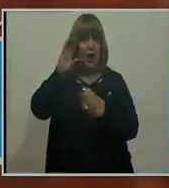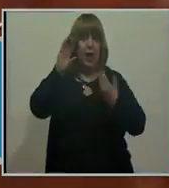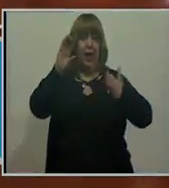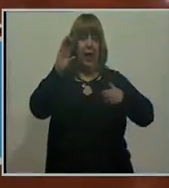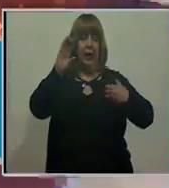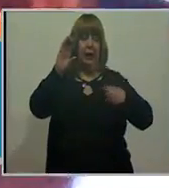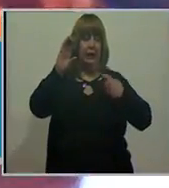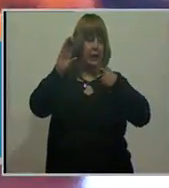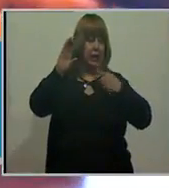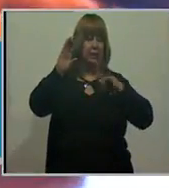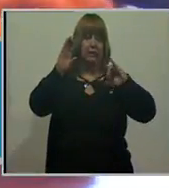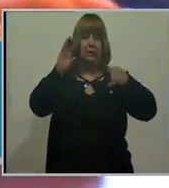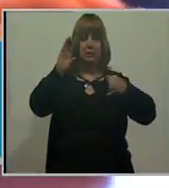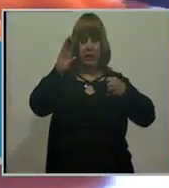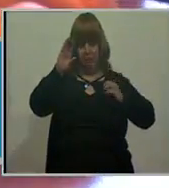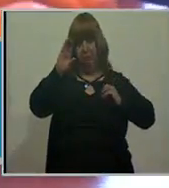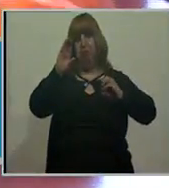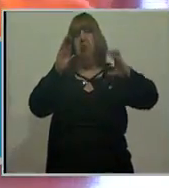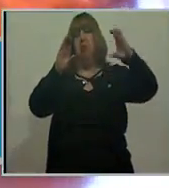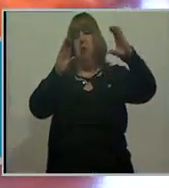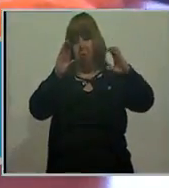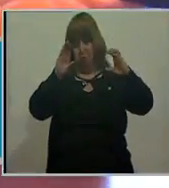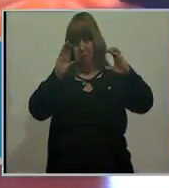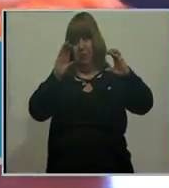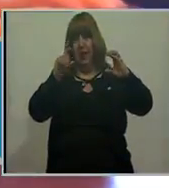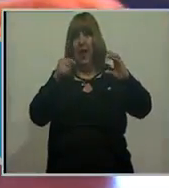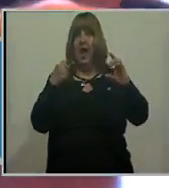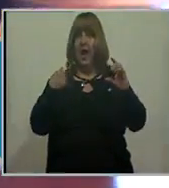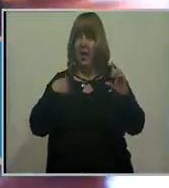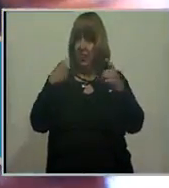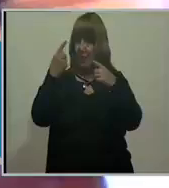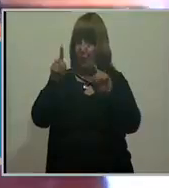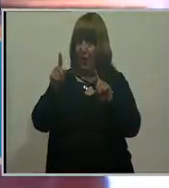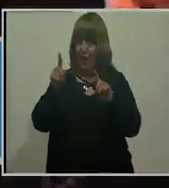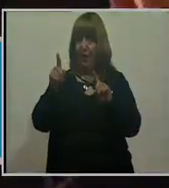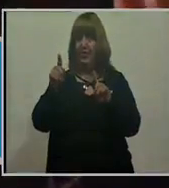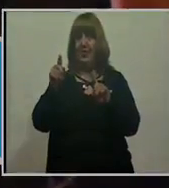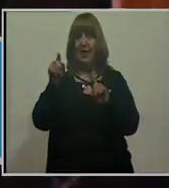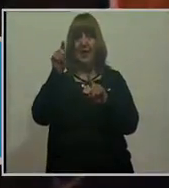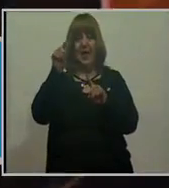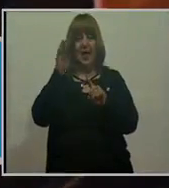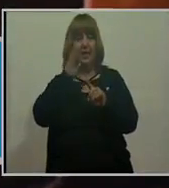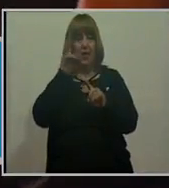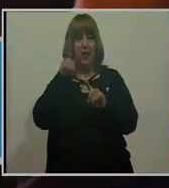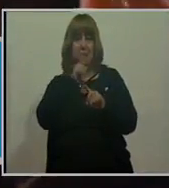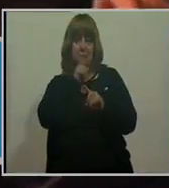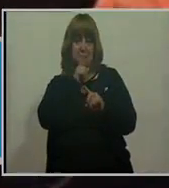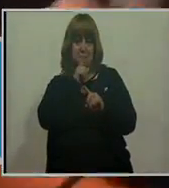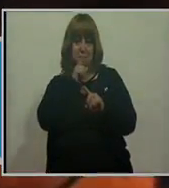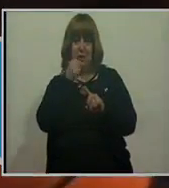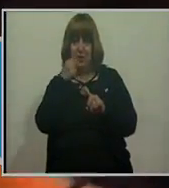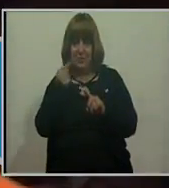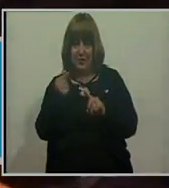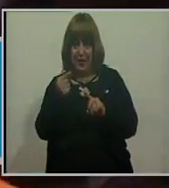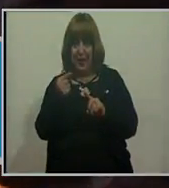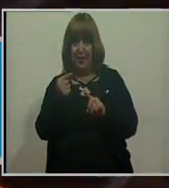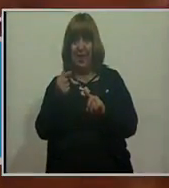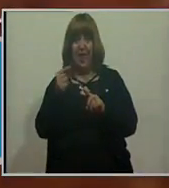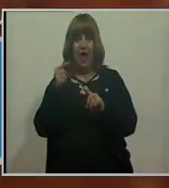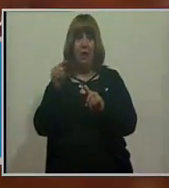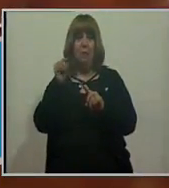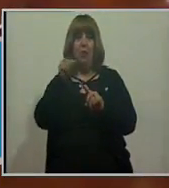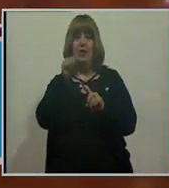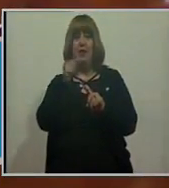en un mercado sensible. Acá en la Argentina se dio a conocer la cifra estimativa para calmar y